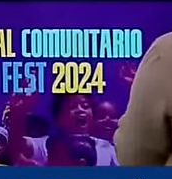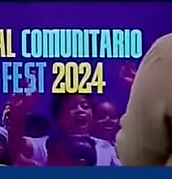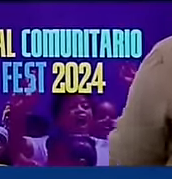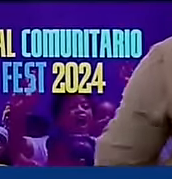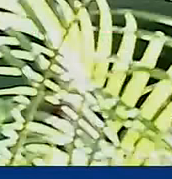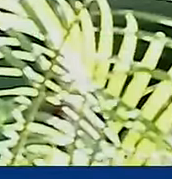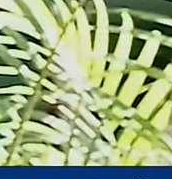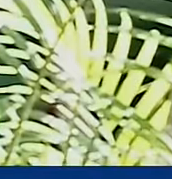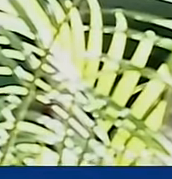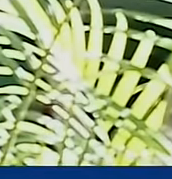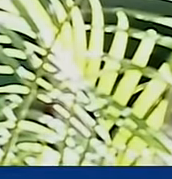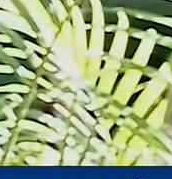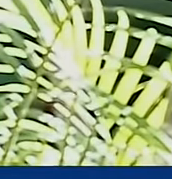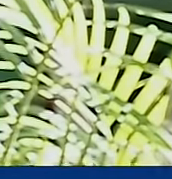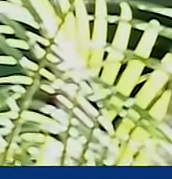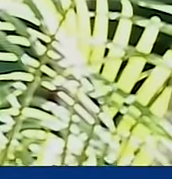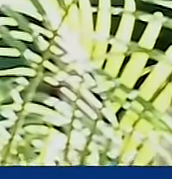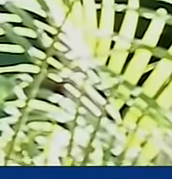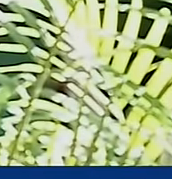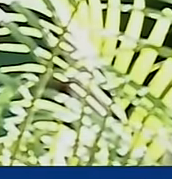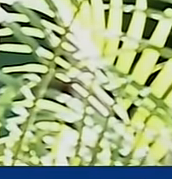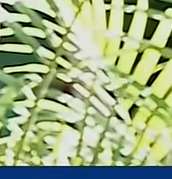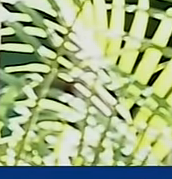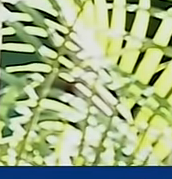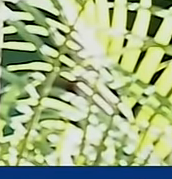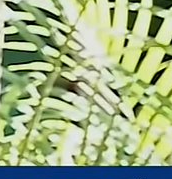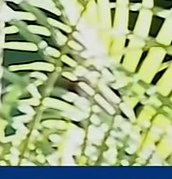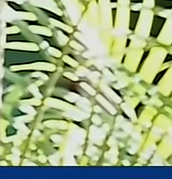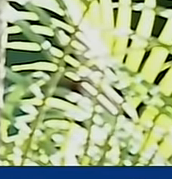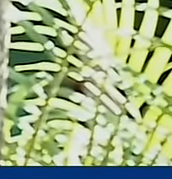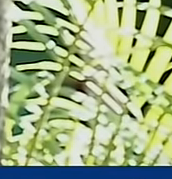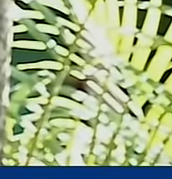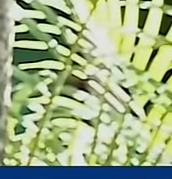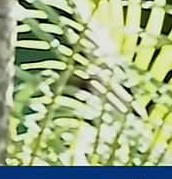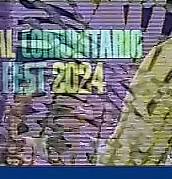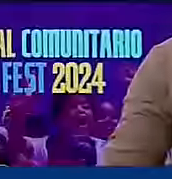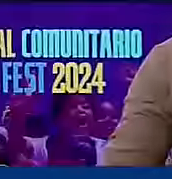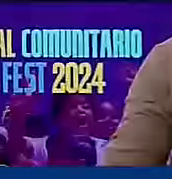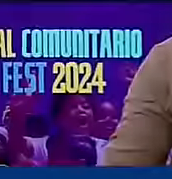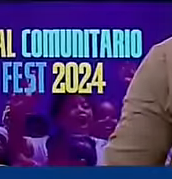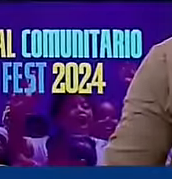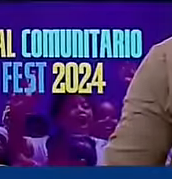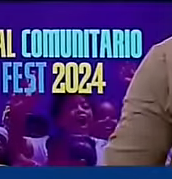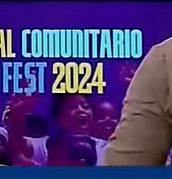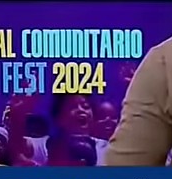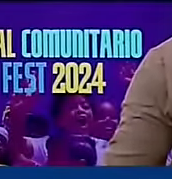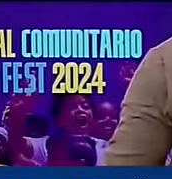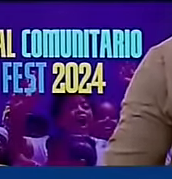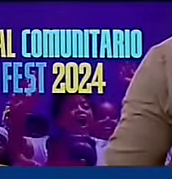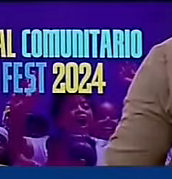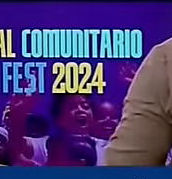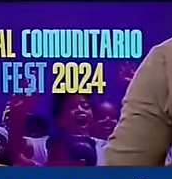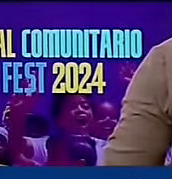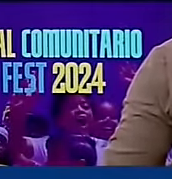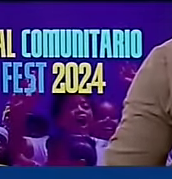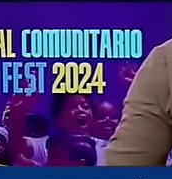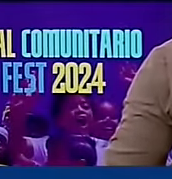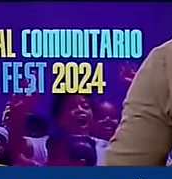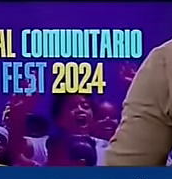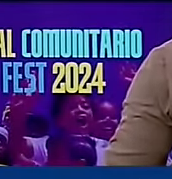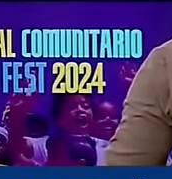tiene varios años, chino, fundador, y ha llevado adelante. ¿Cómo está el plan